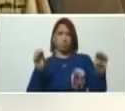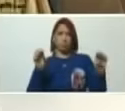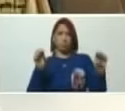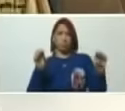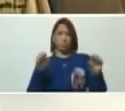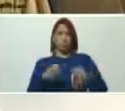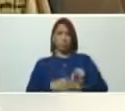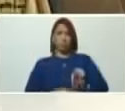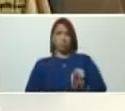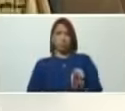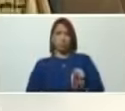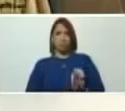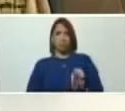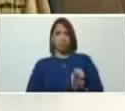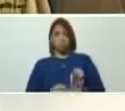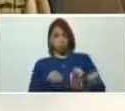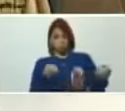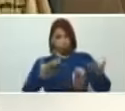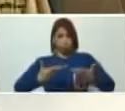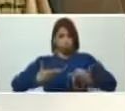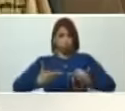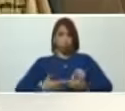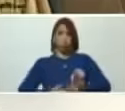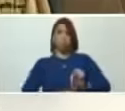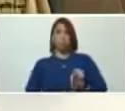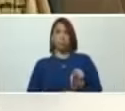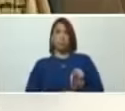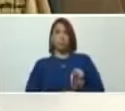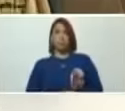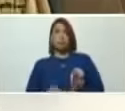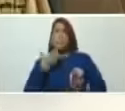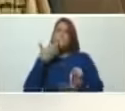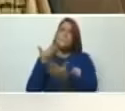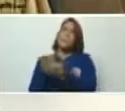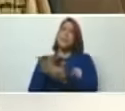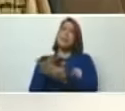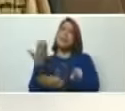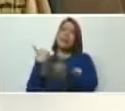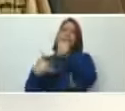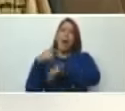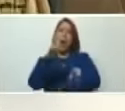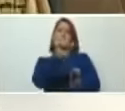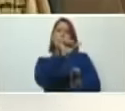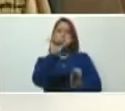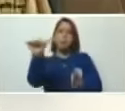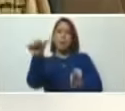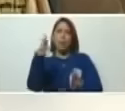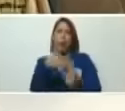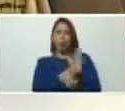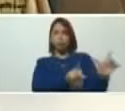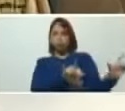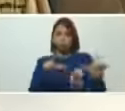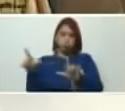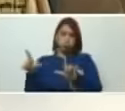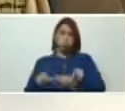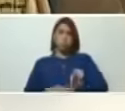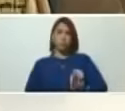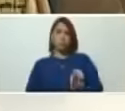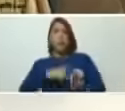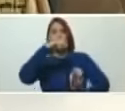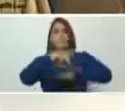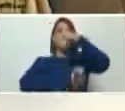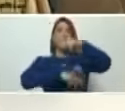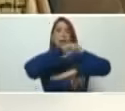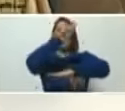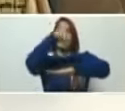Aquí me entregaron lo que pedí hace una semana. Ya está listo el Plan